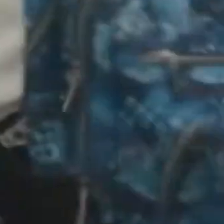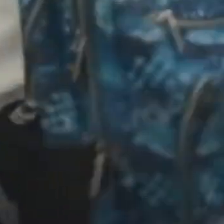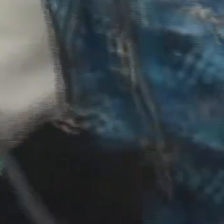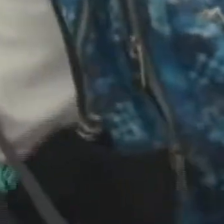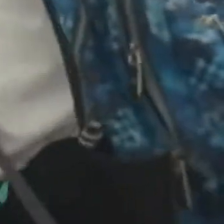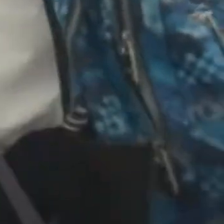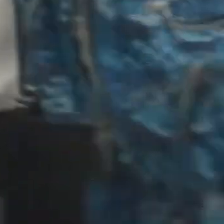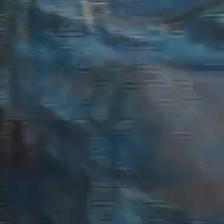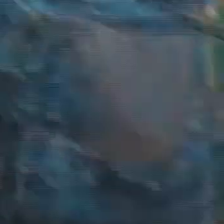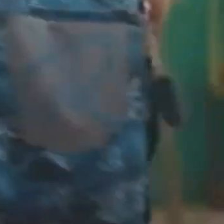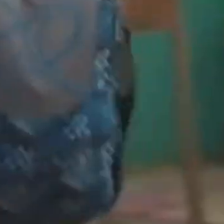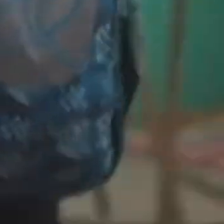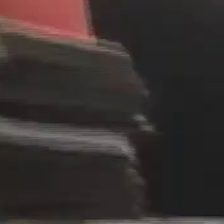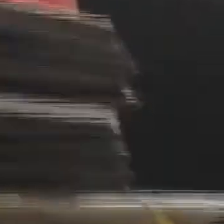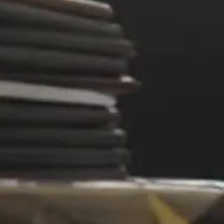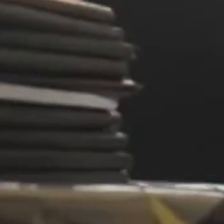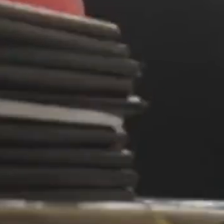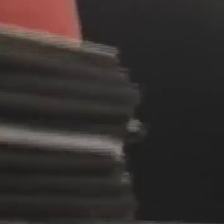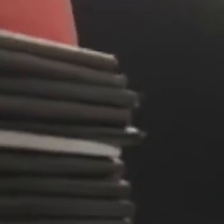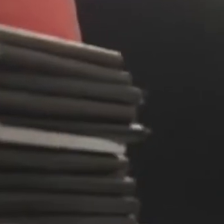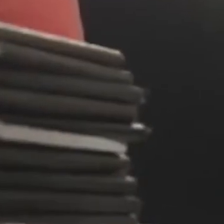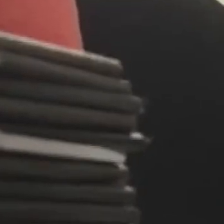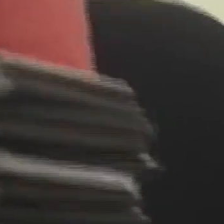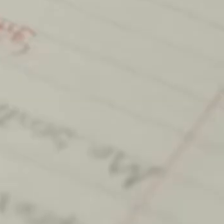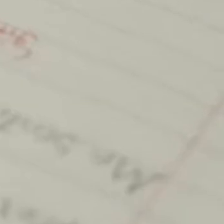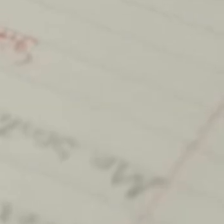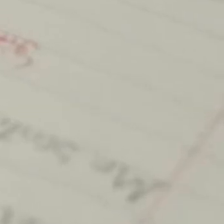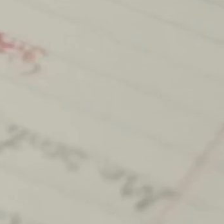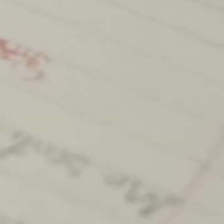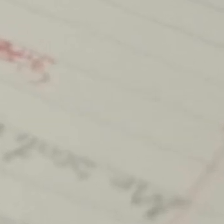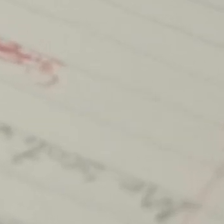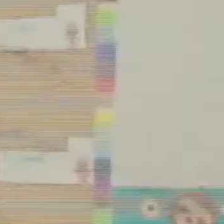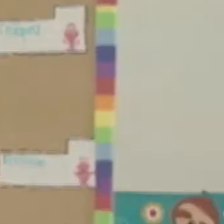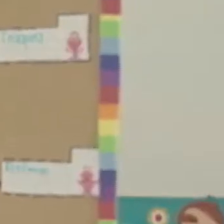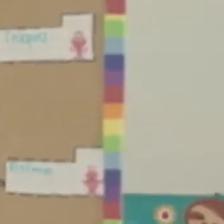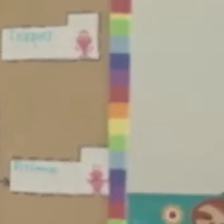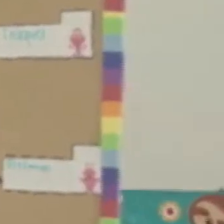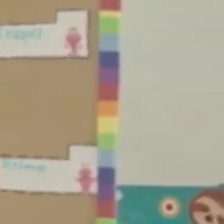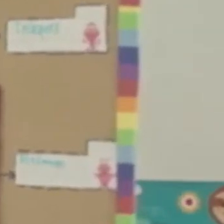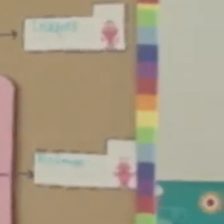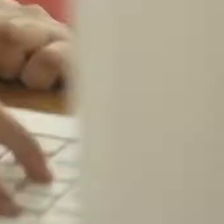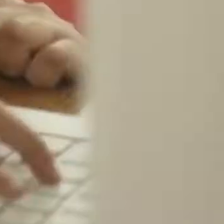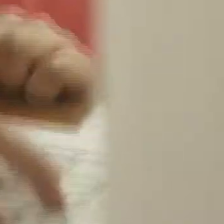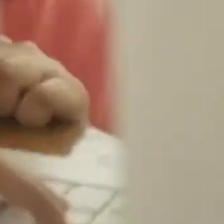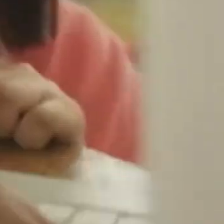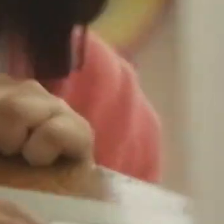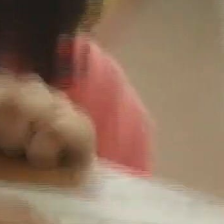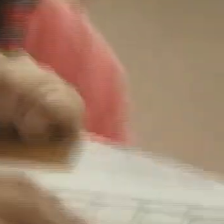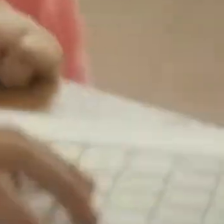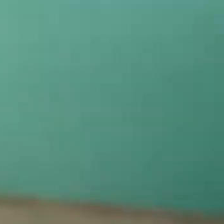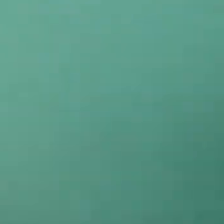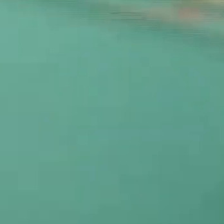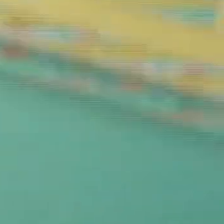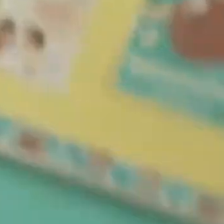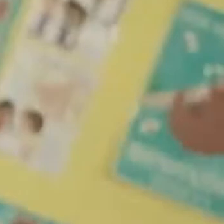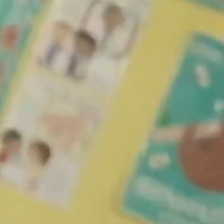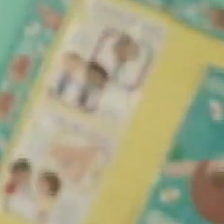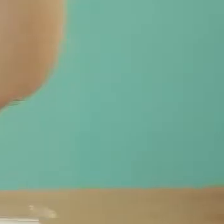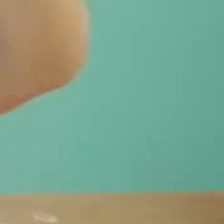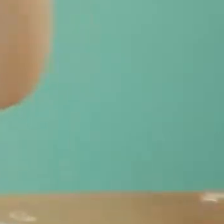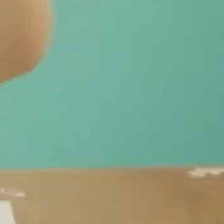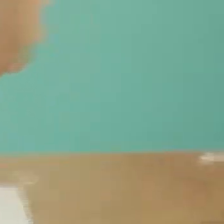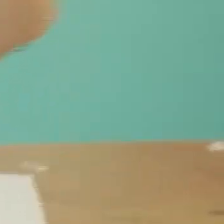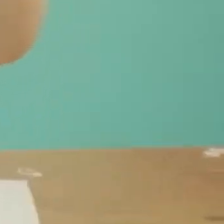Ver a mi amiga Pau y saludarnos con alegría. Una carita feliz por hacer muy bien mi trabajo. Experimentar nuevas